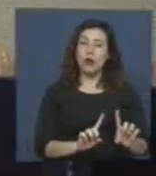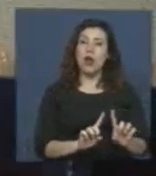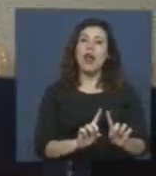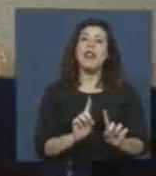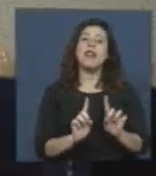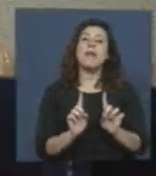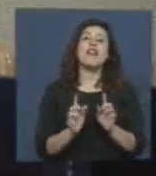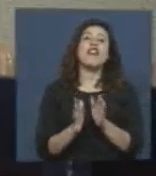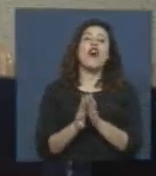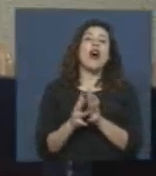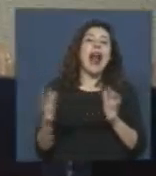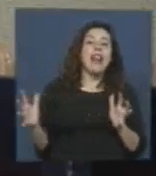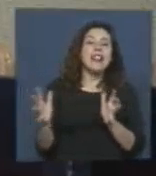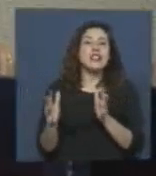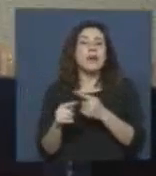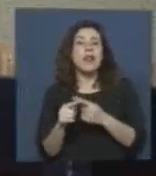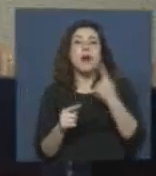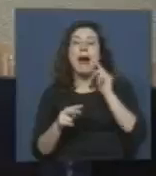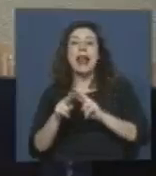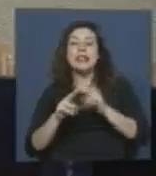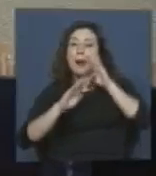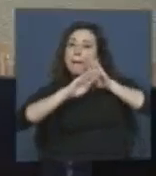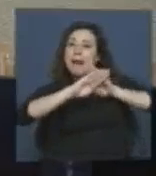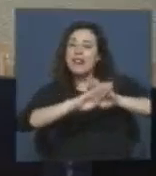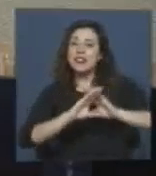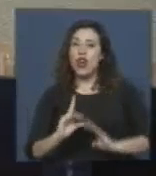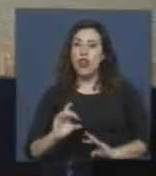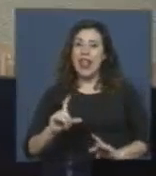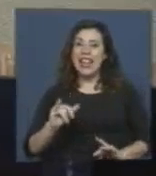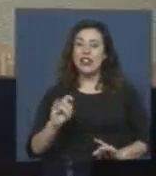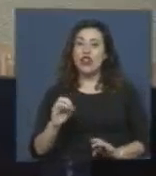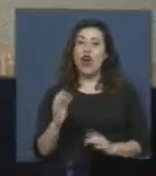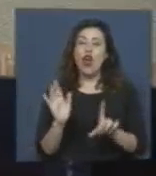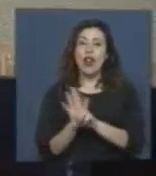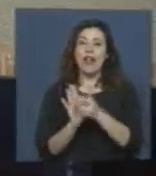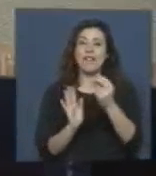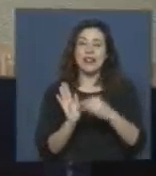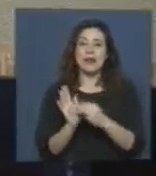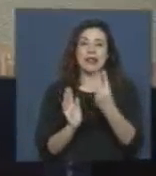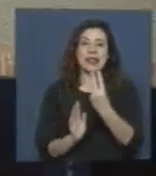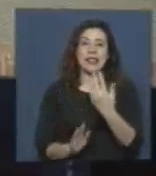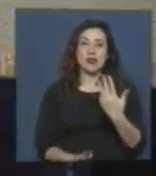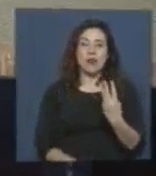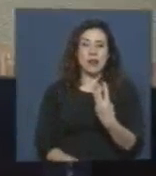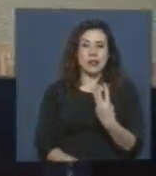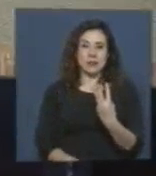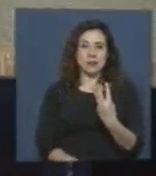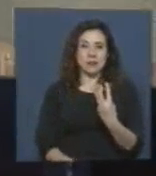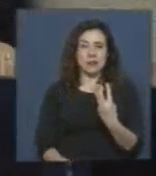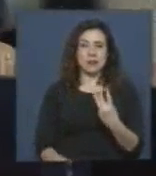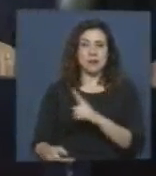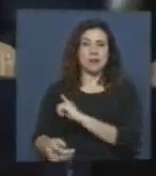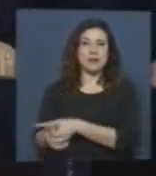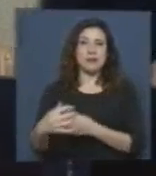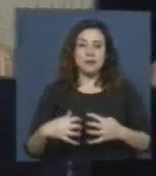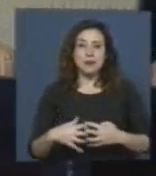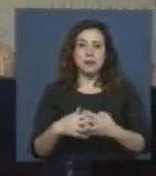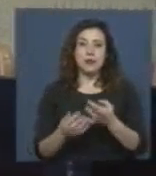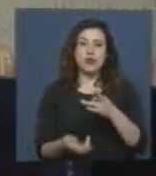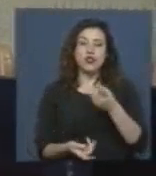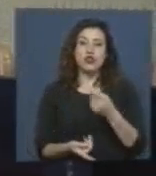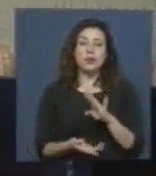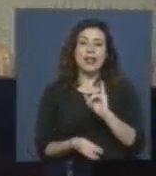de implementar sistemas de prevención de delitos de la Ley 20.393. Fortalecer la